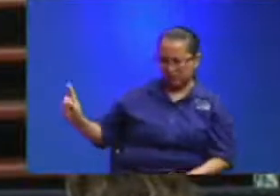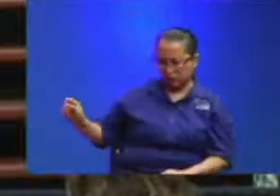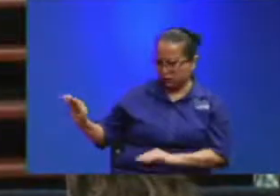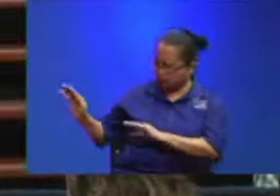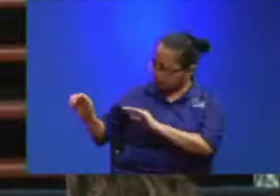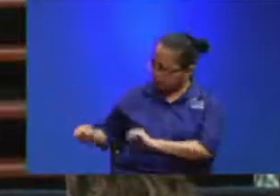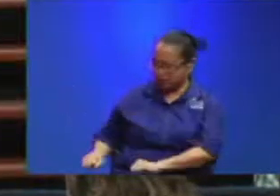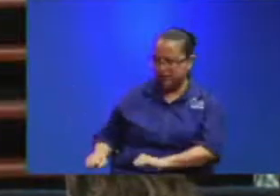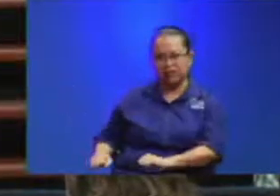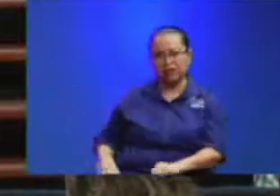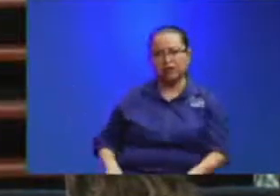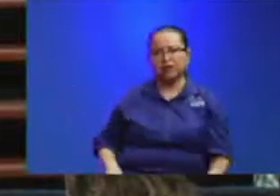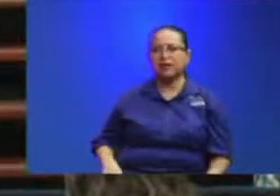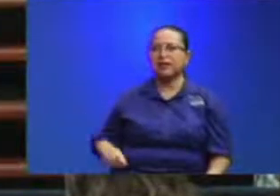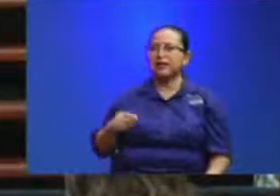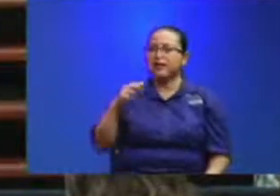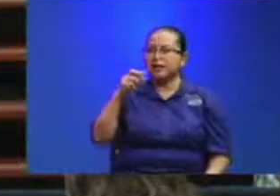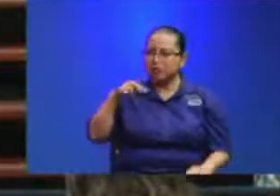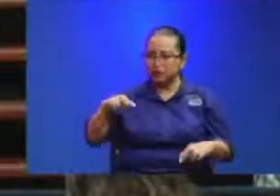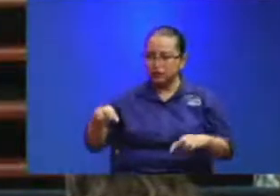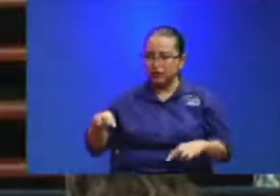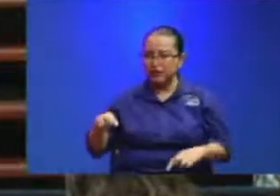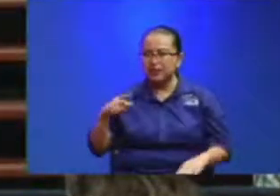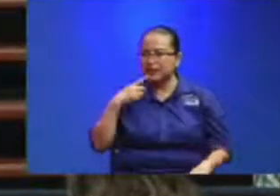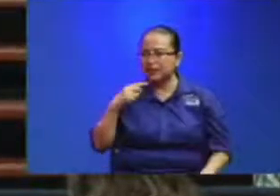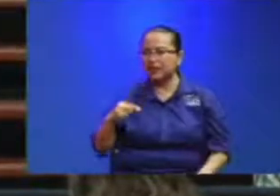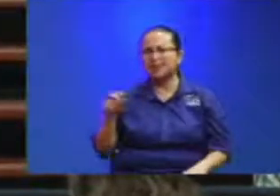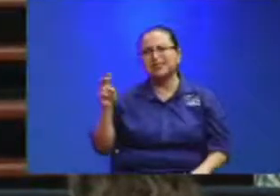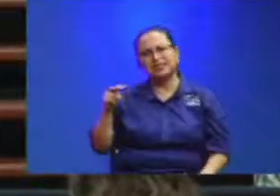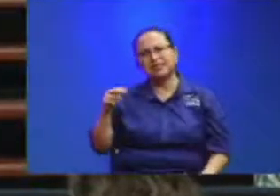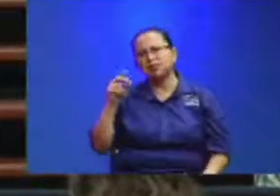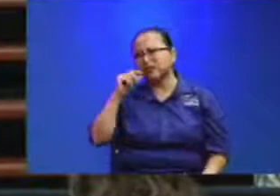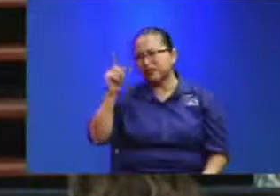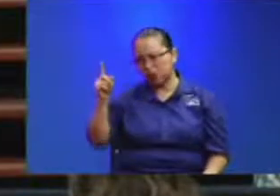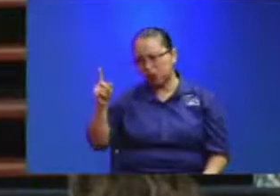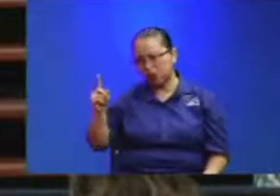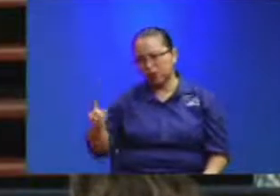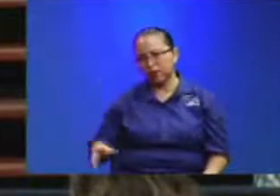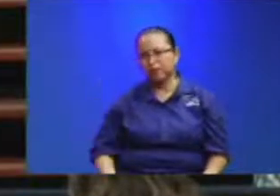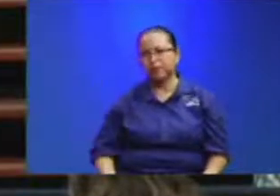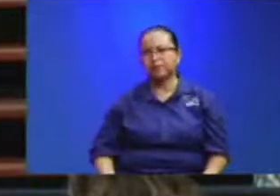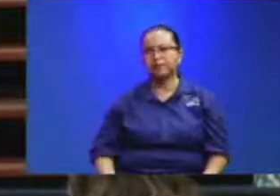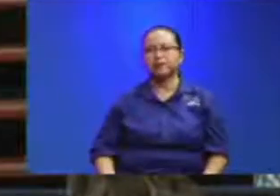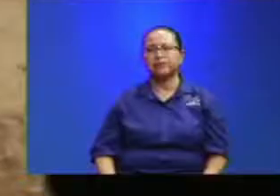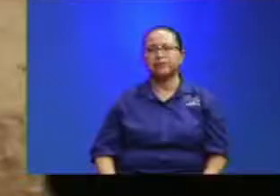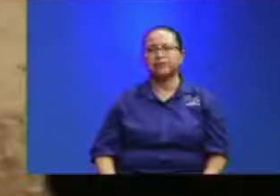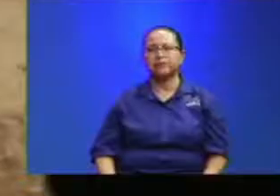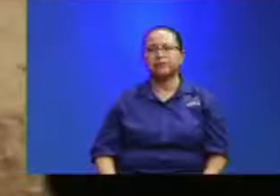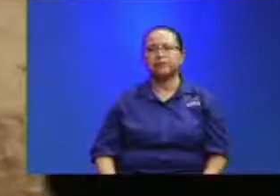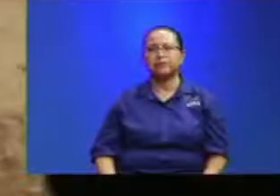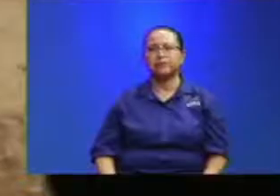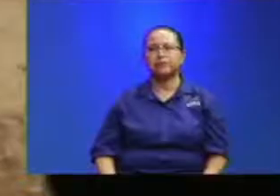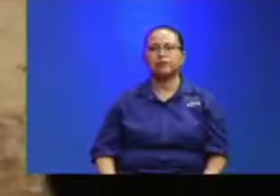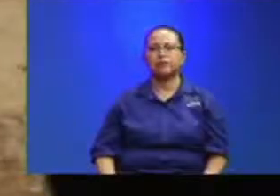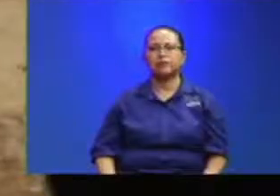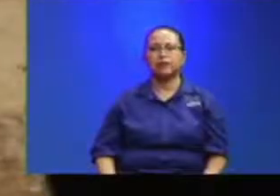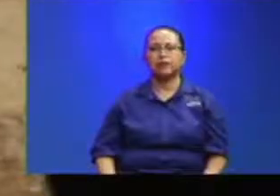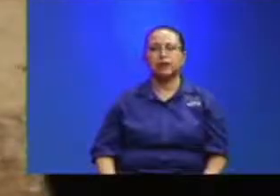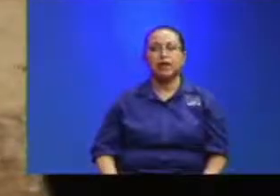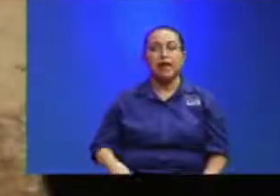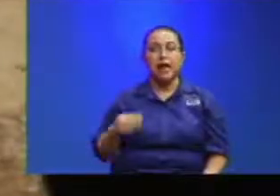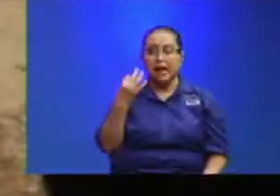pero es que necesito que ahora no sé entonces una mujer viva mi esto no va a tener se tiró al